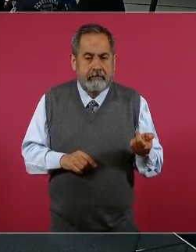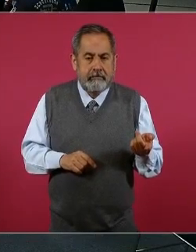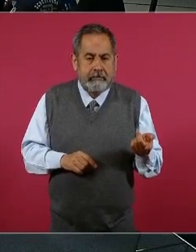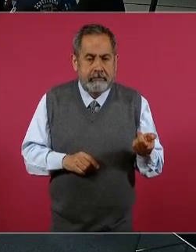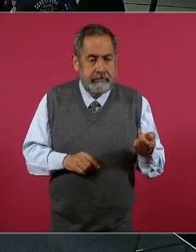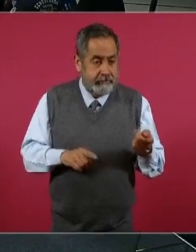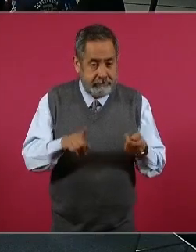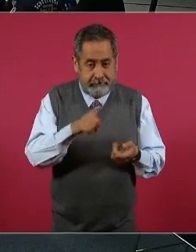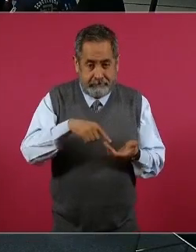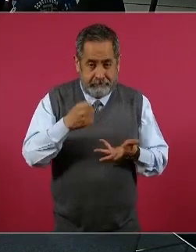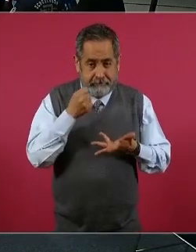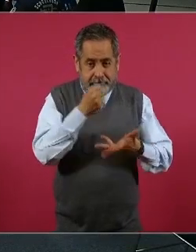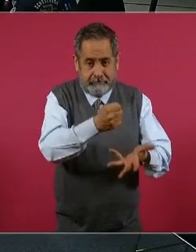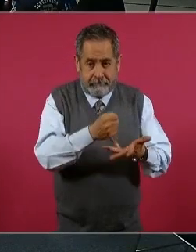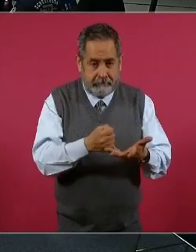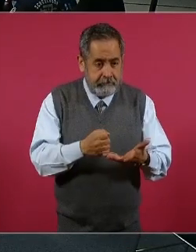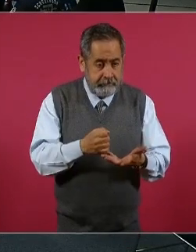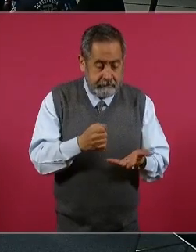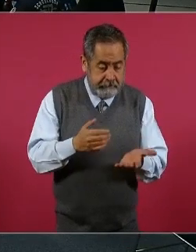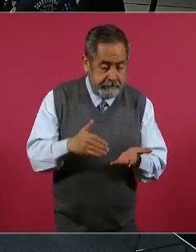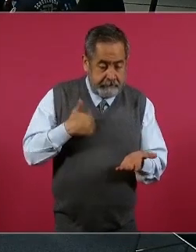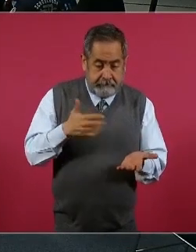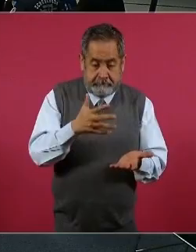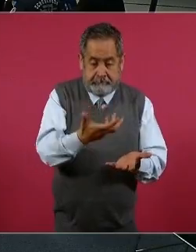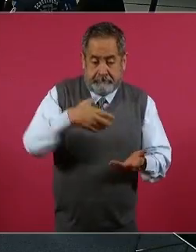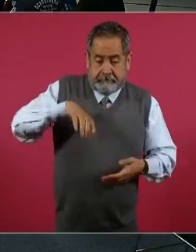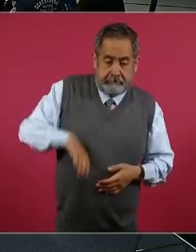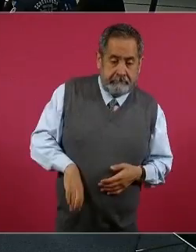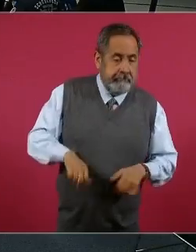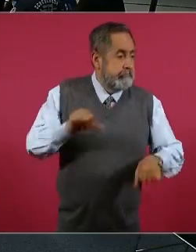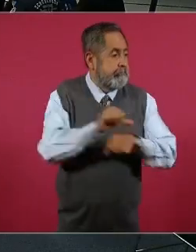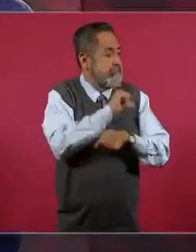el presupuesto, lo primero es la Suburban